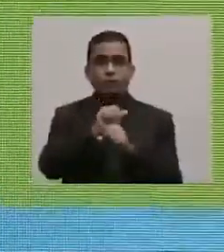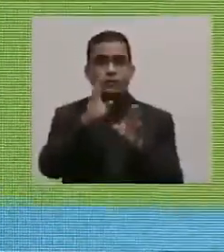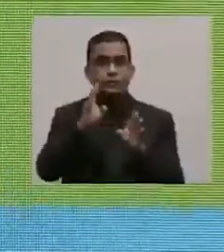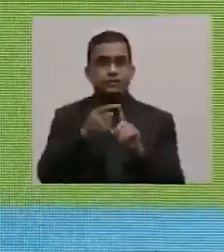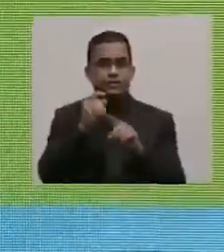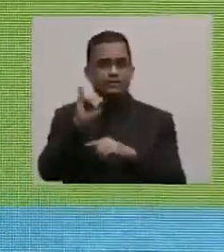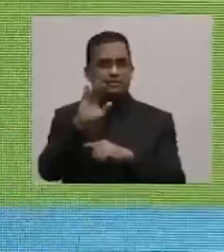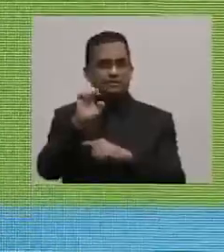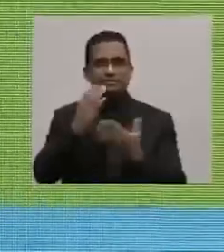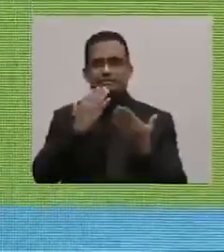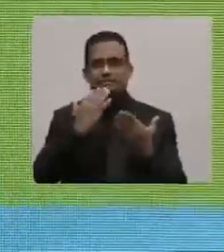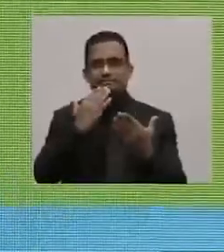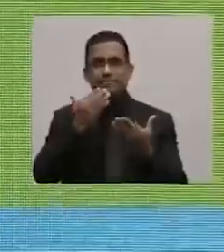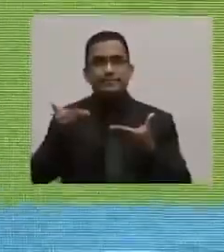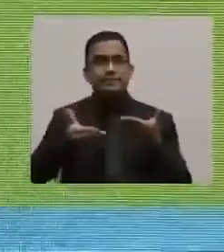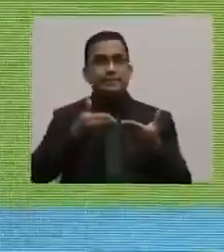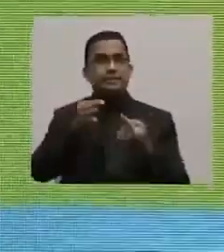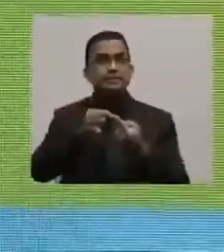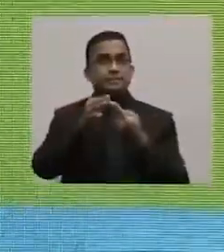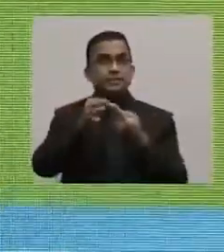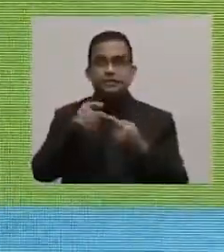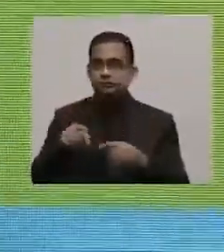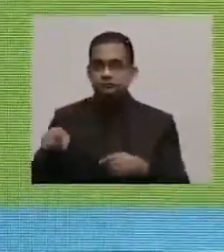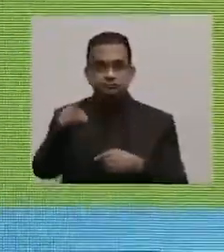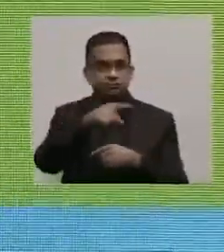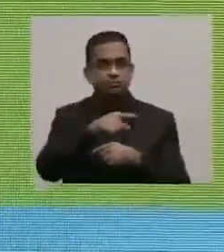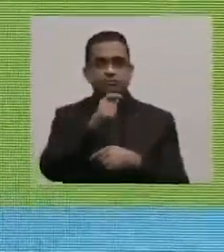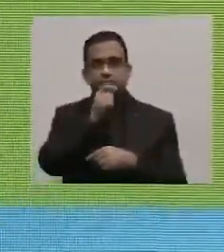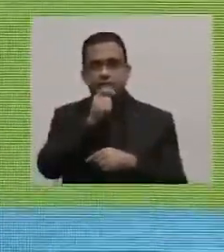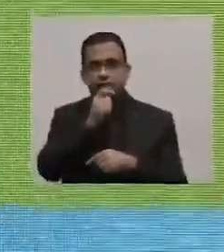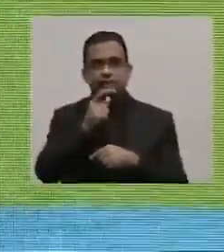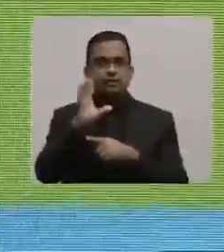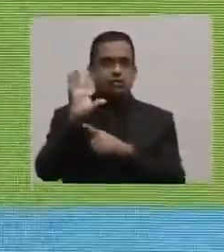junteras, invitados especiales, miembros de la prensa.